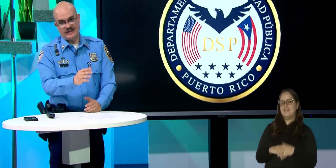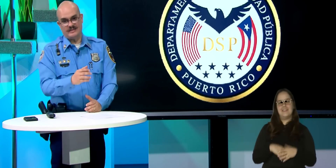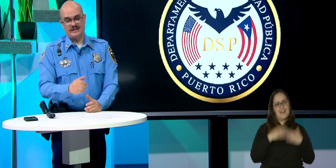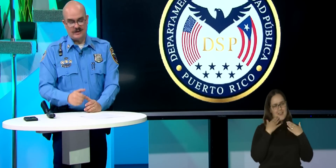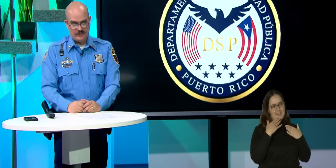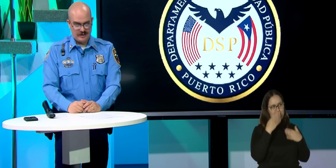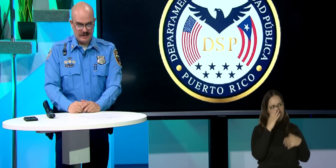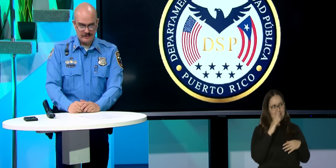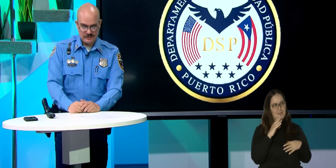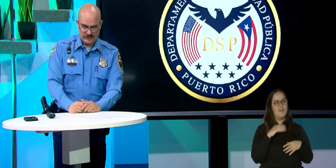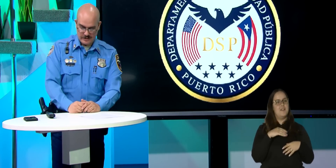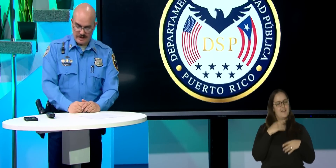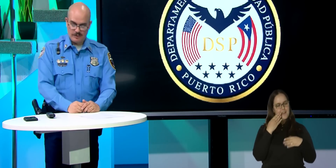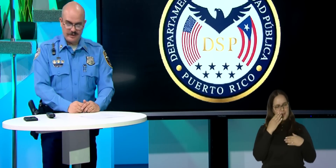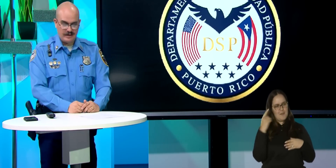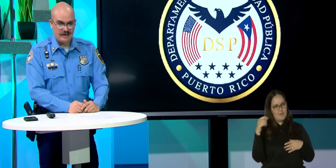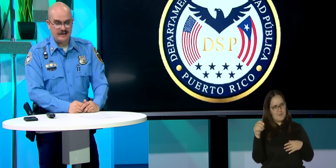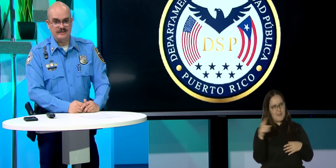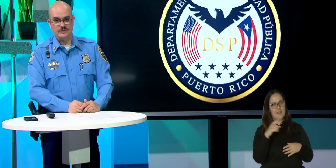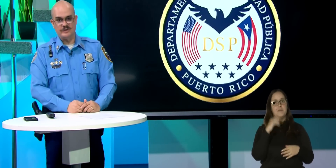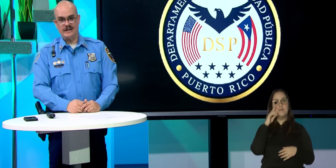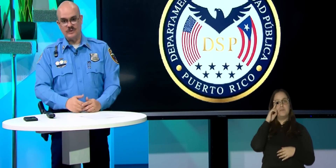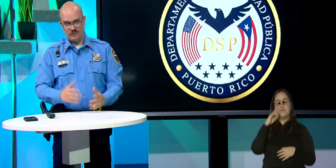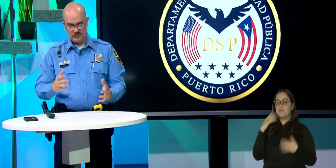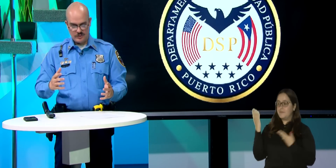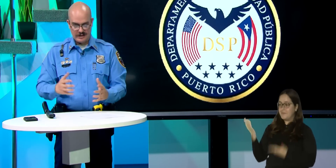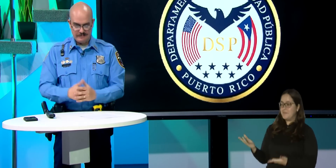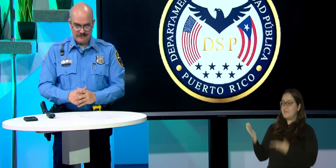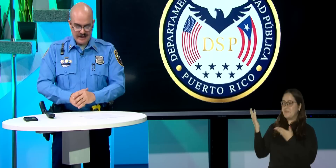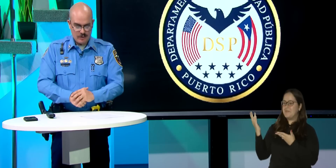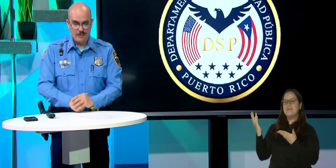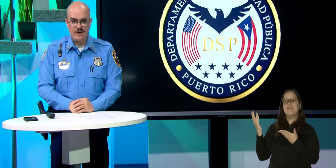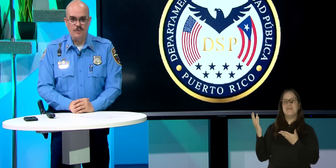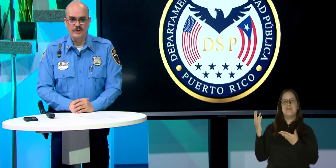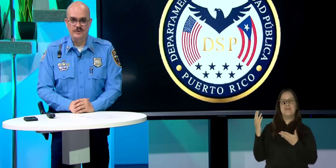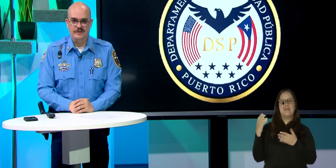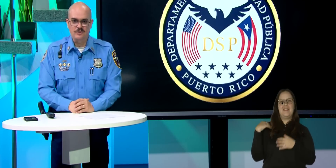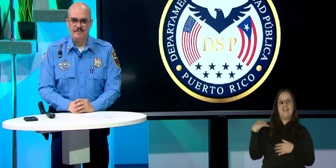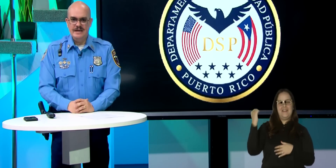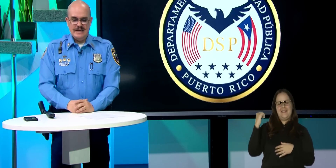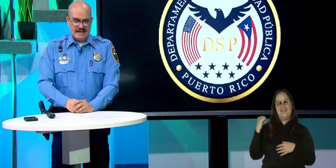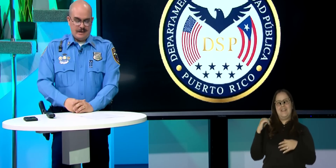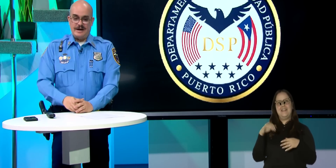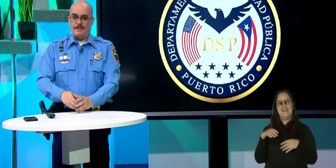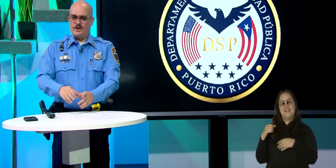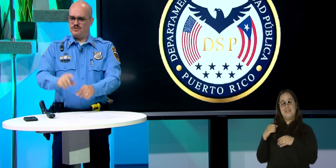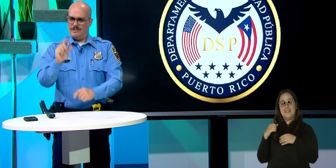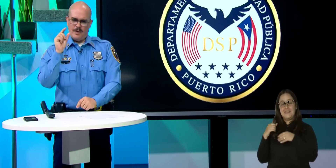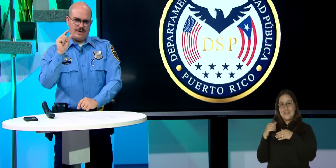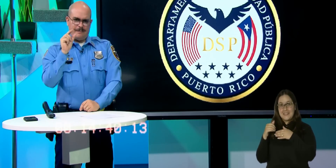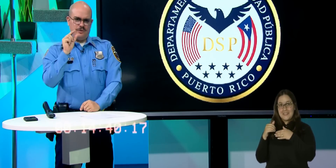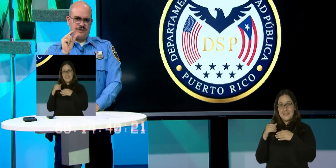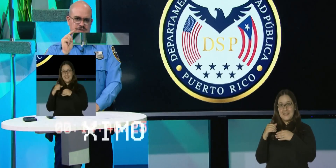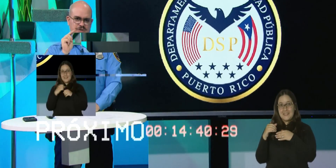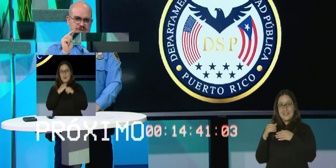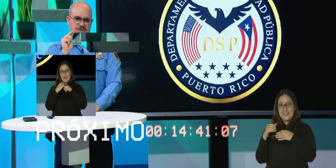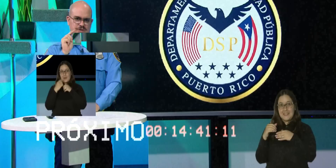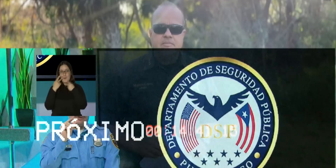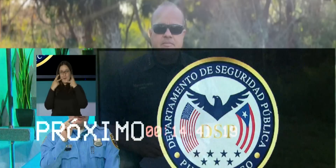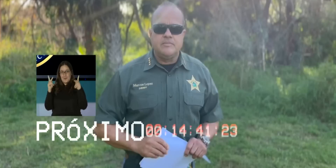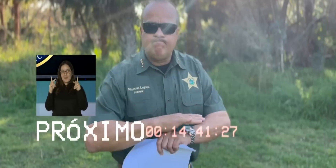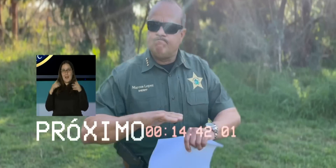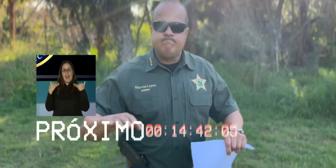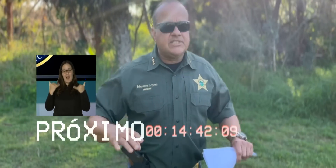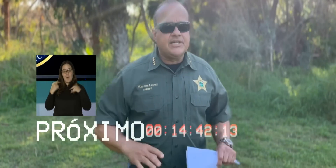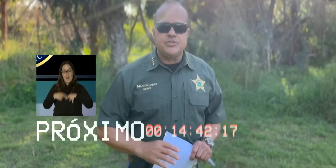señores, el secretario del Departamento de Seguridad Pública, Alexis Torres, aquí con nosotros, aquí, en los más buscados, Puerto Rico. Estamos ahí, caballeros. Vamos a una pausa de Puerto